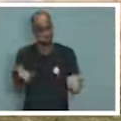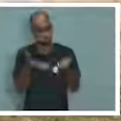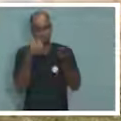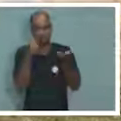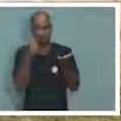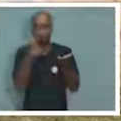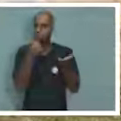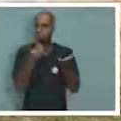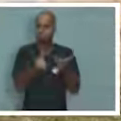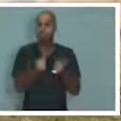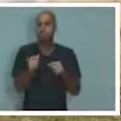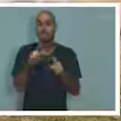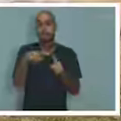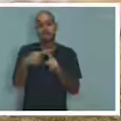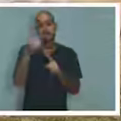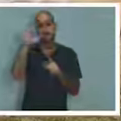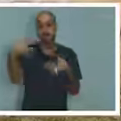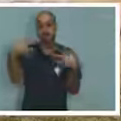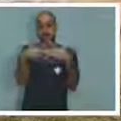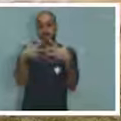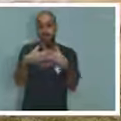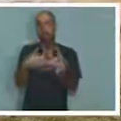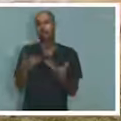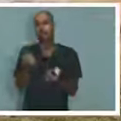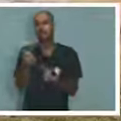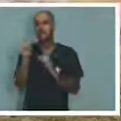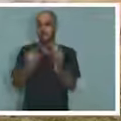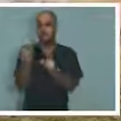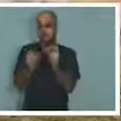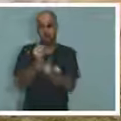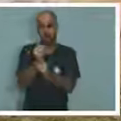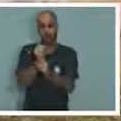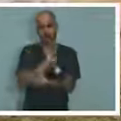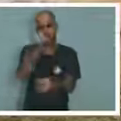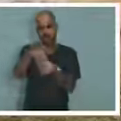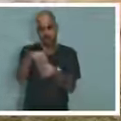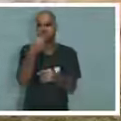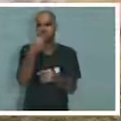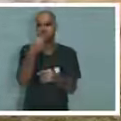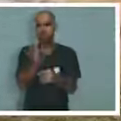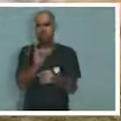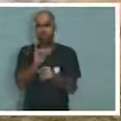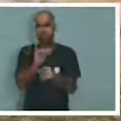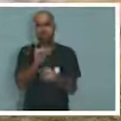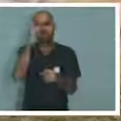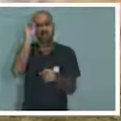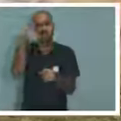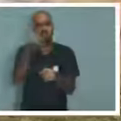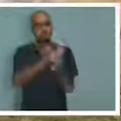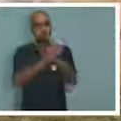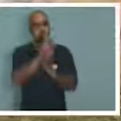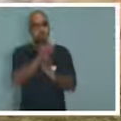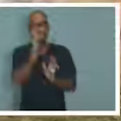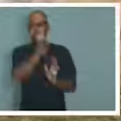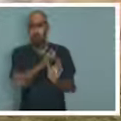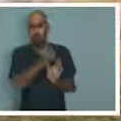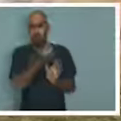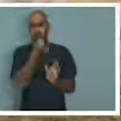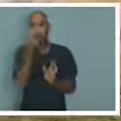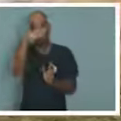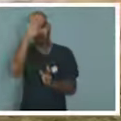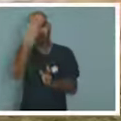ciencia en el área de la genética y cómo se da la mano con el potencial humano y la calidad humana de las personas que aquí laboran para así hacer el desarrollo de la